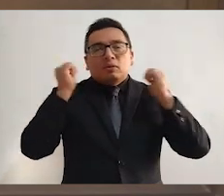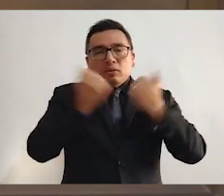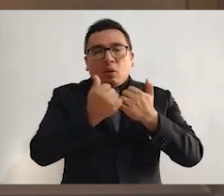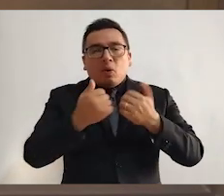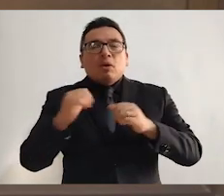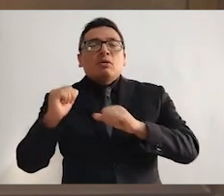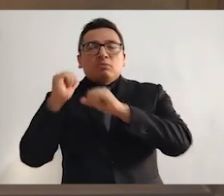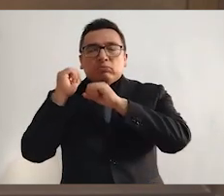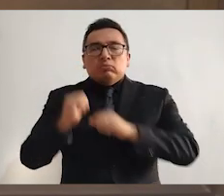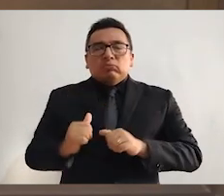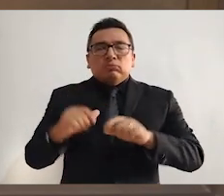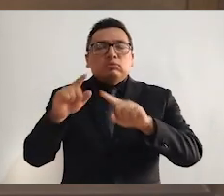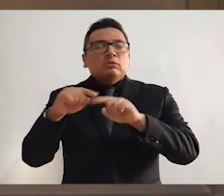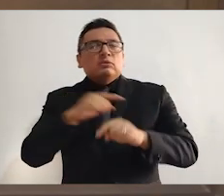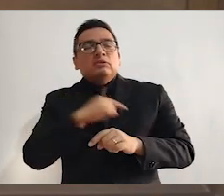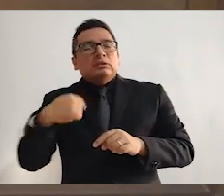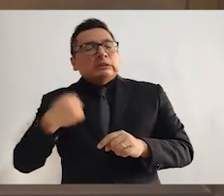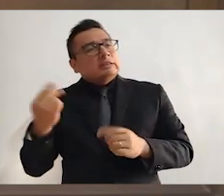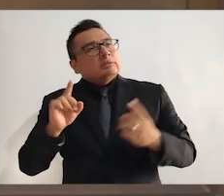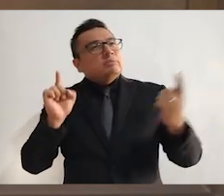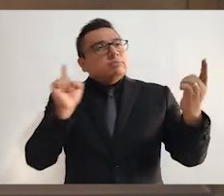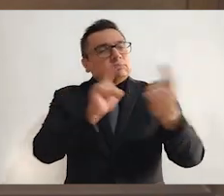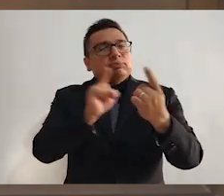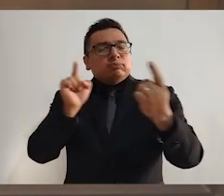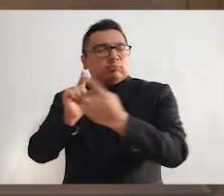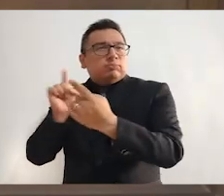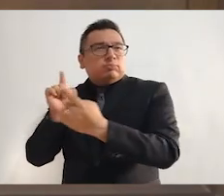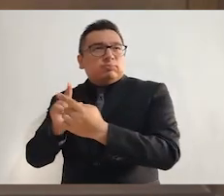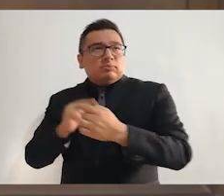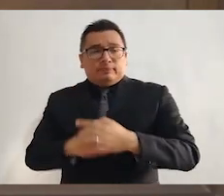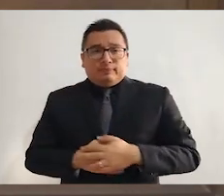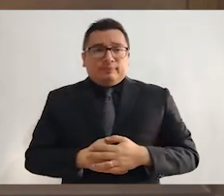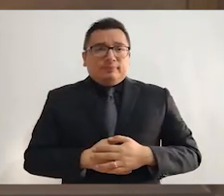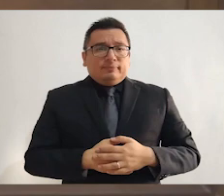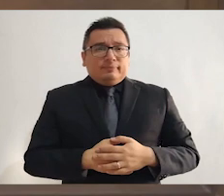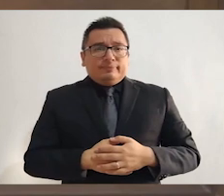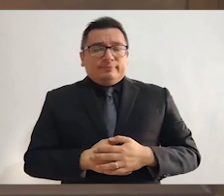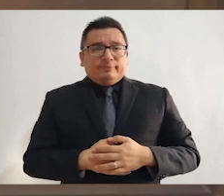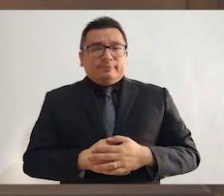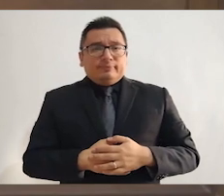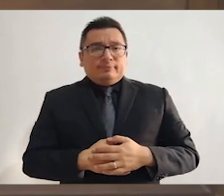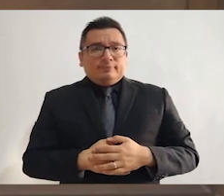asociaciones, con autoridades que trabajan con personas con discapacidad y